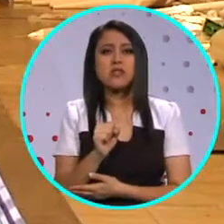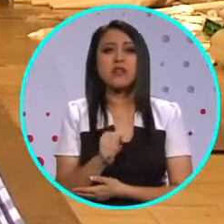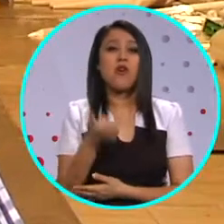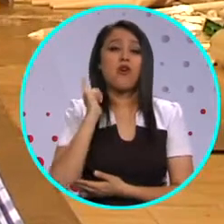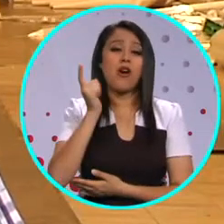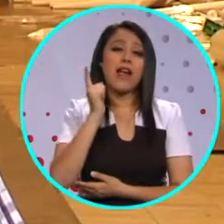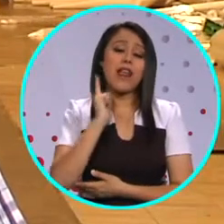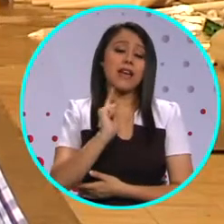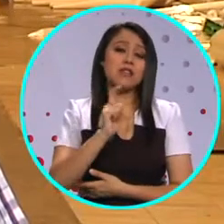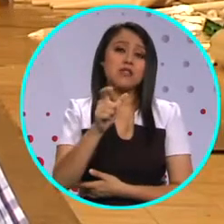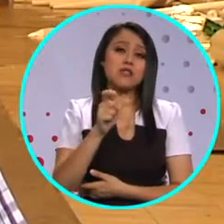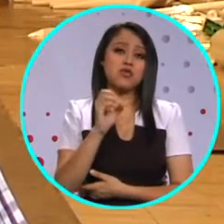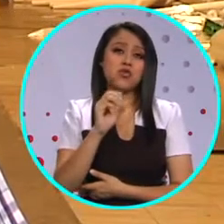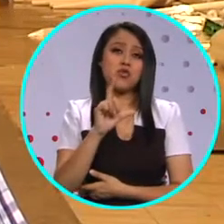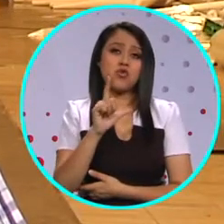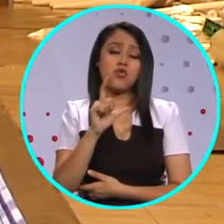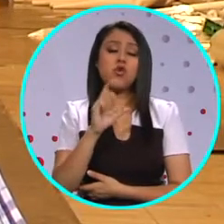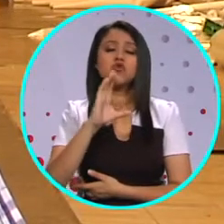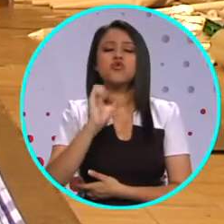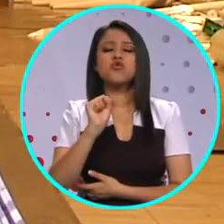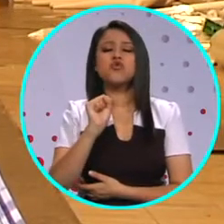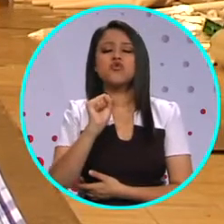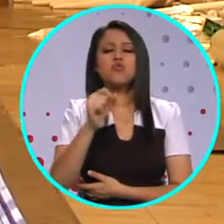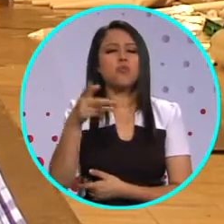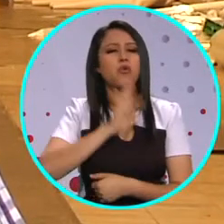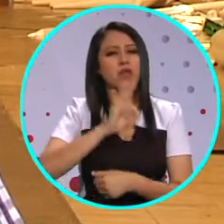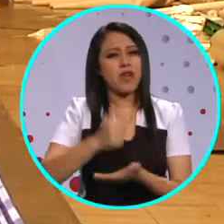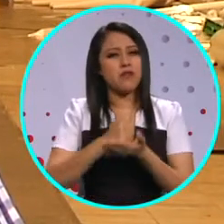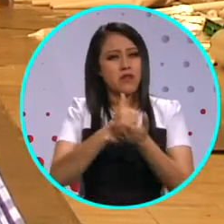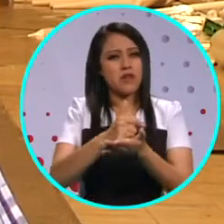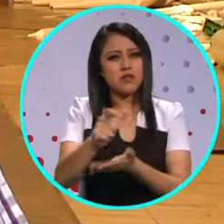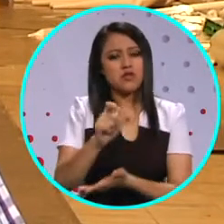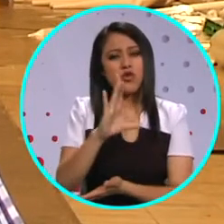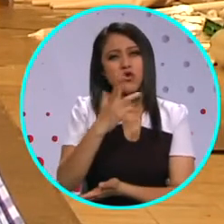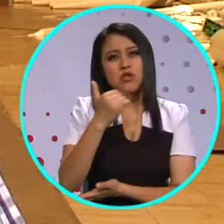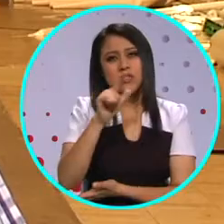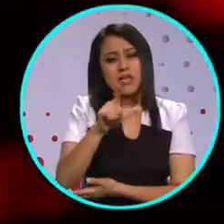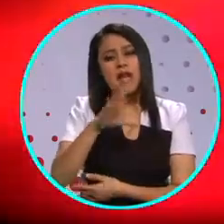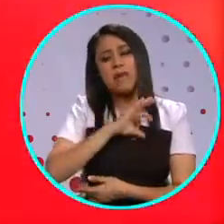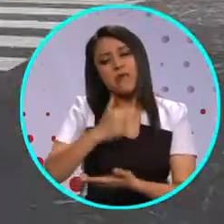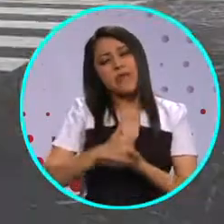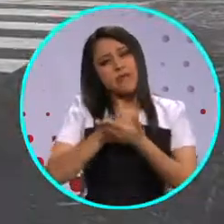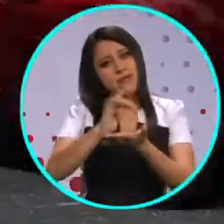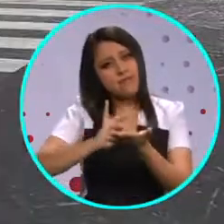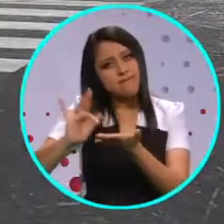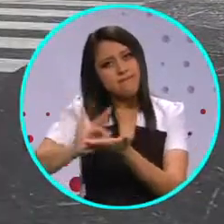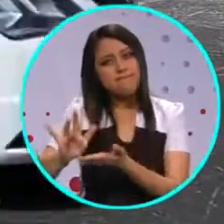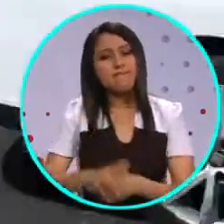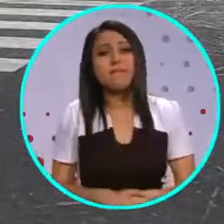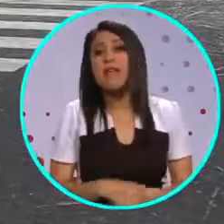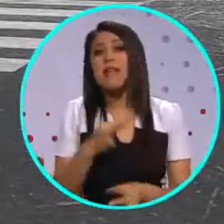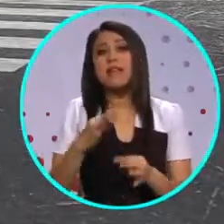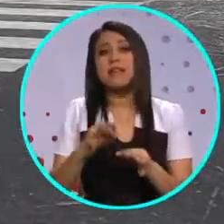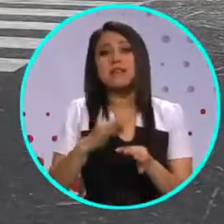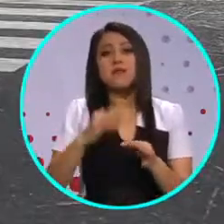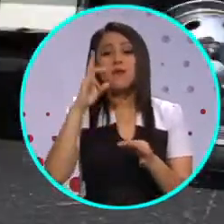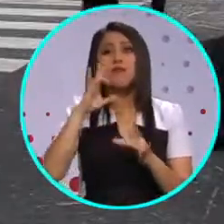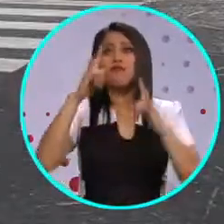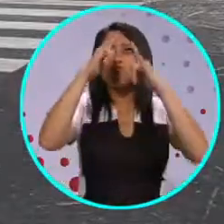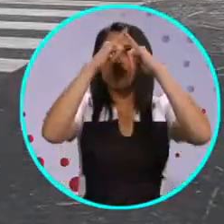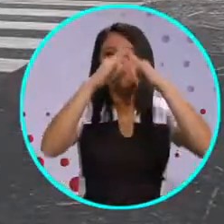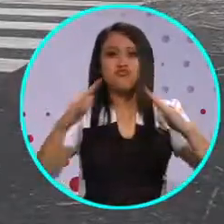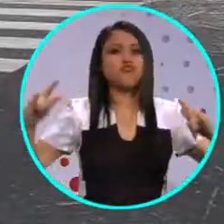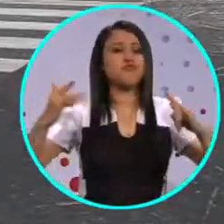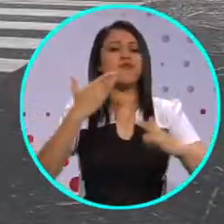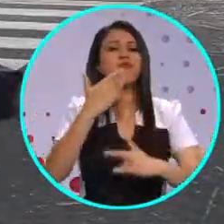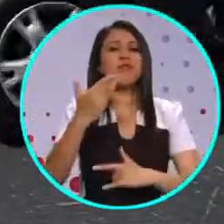que esto le sea de utilidad y que le permita seguir adelante. Es un pequeño empujón. Pues ya armados con un espectacular todo,